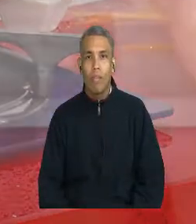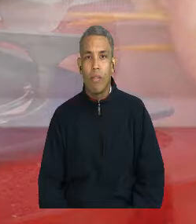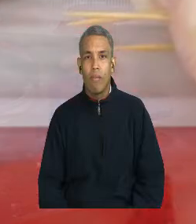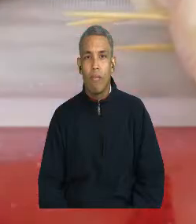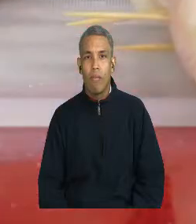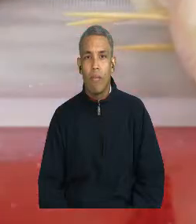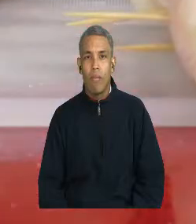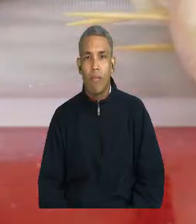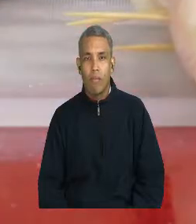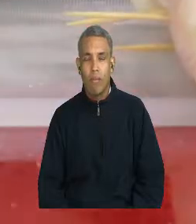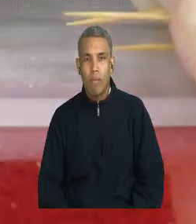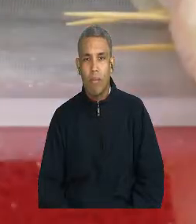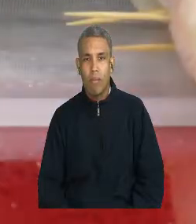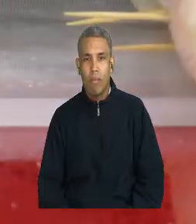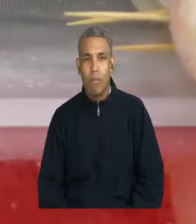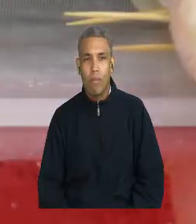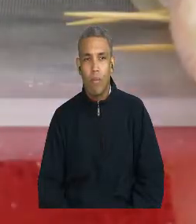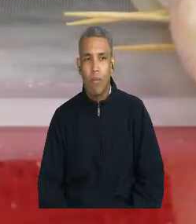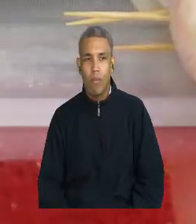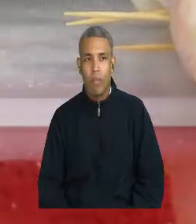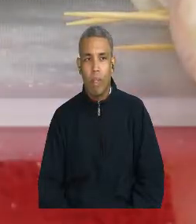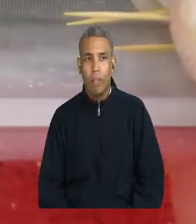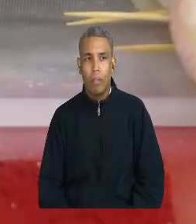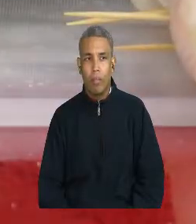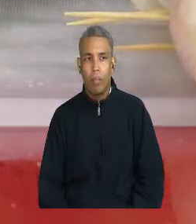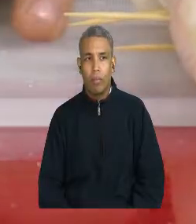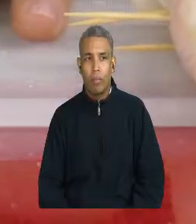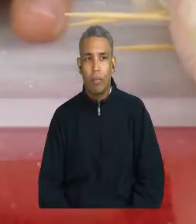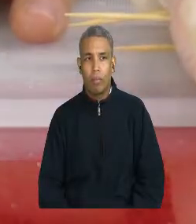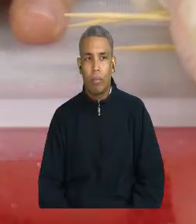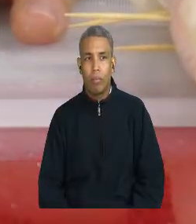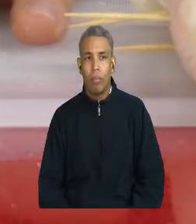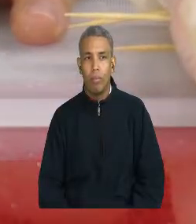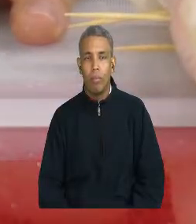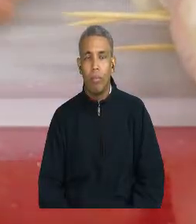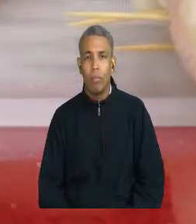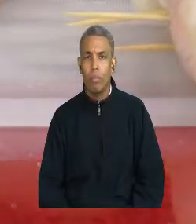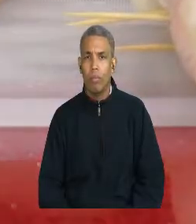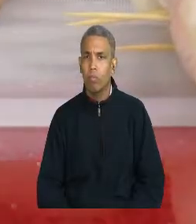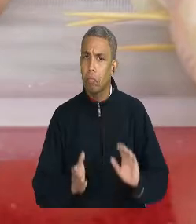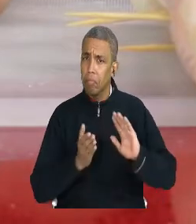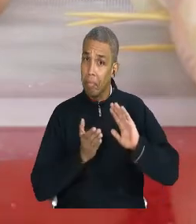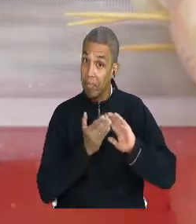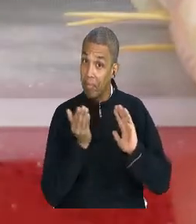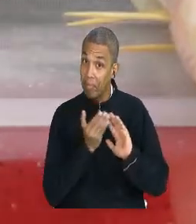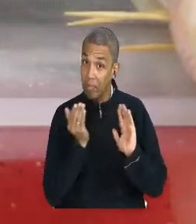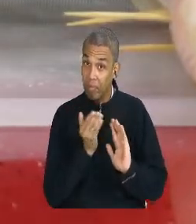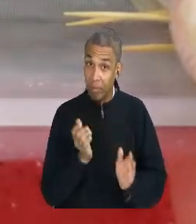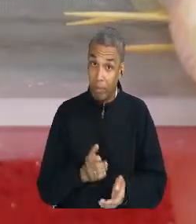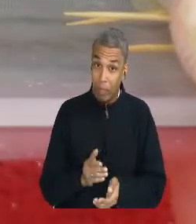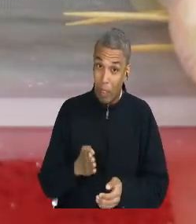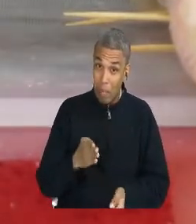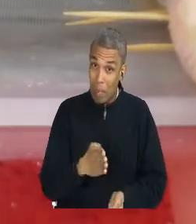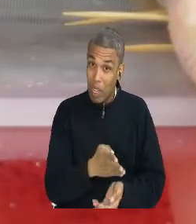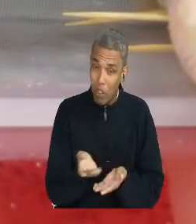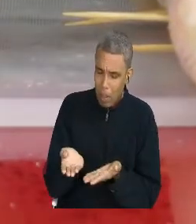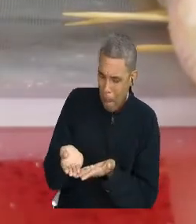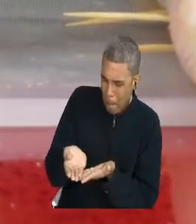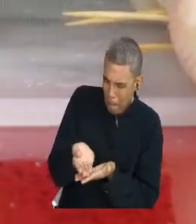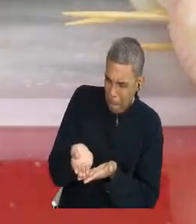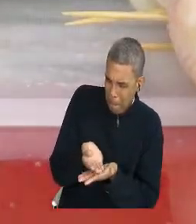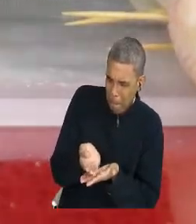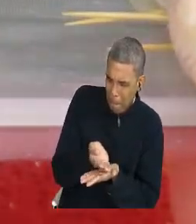Bueno, me encanta mucho la forma en la que se hace el relleno, porque es algo sencillo que a veces nosotros creemos que hacer róbalo relleno